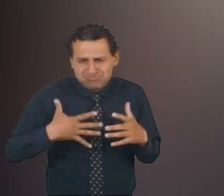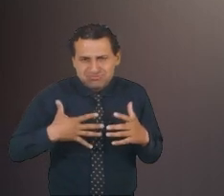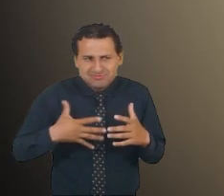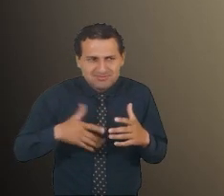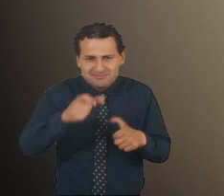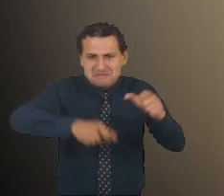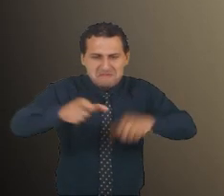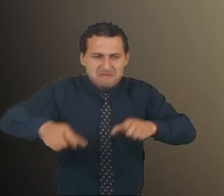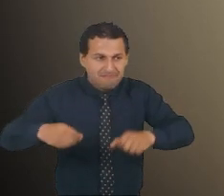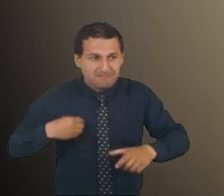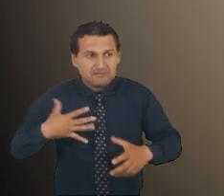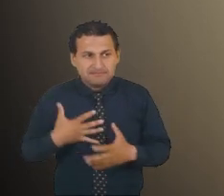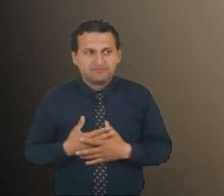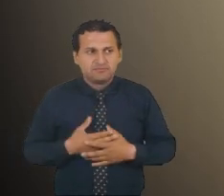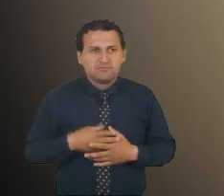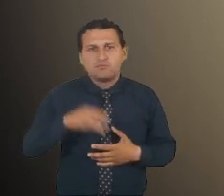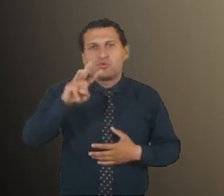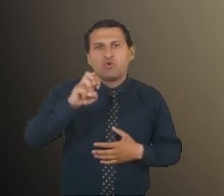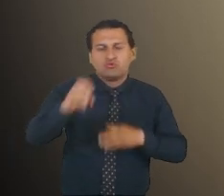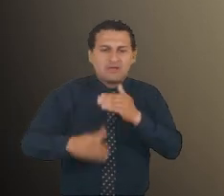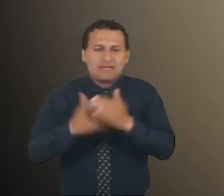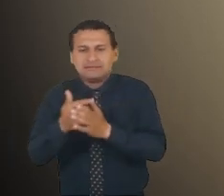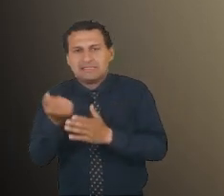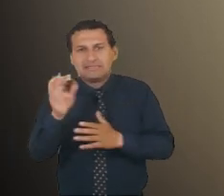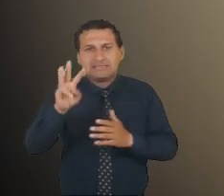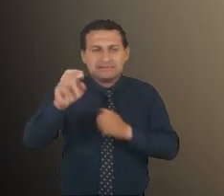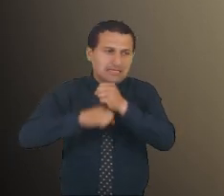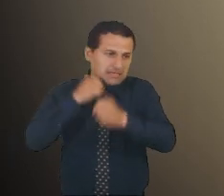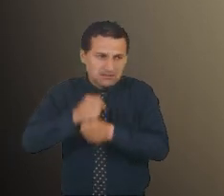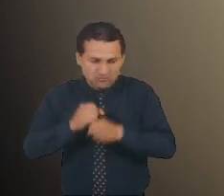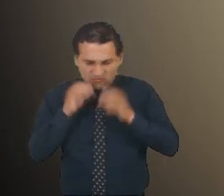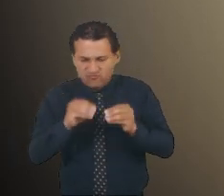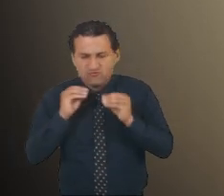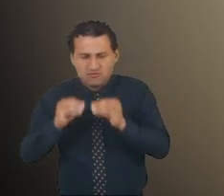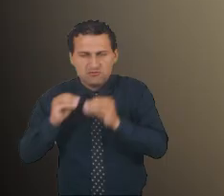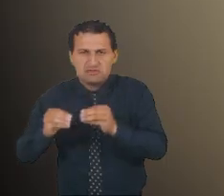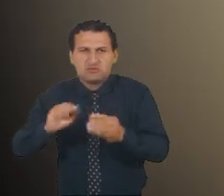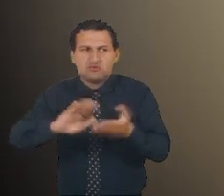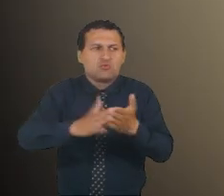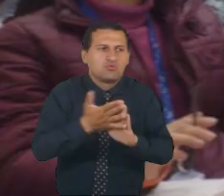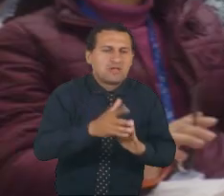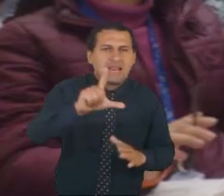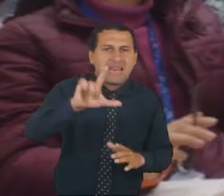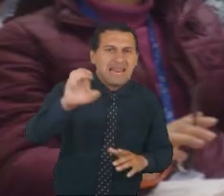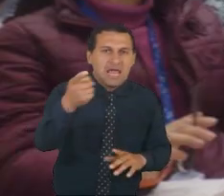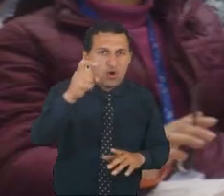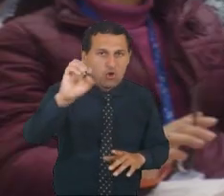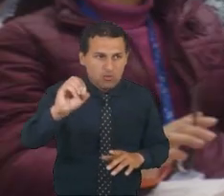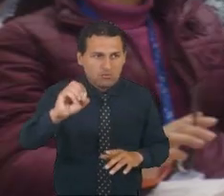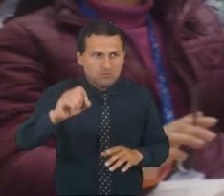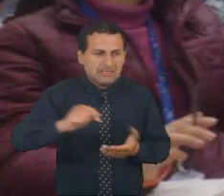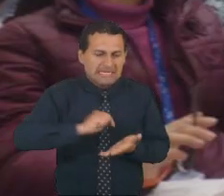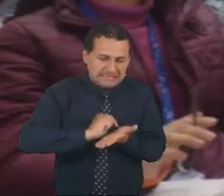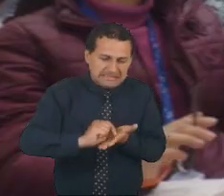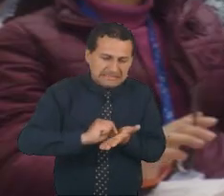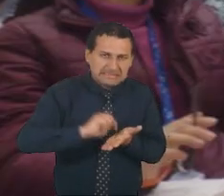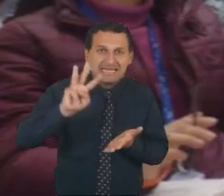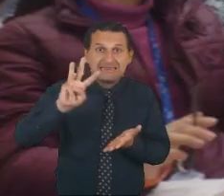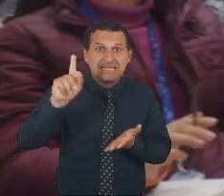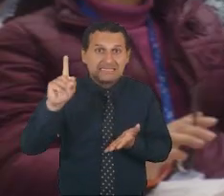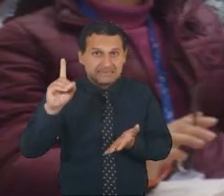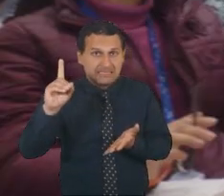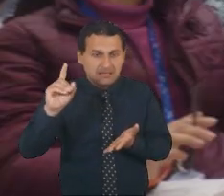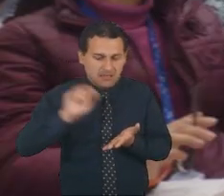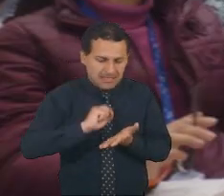personas del municipio. Además, capacitamos a niños entre los 8 y 13 años y comunidad en general en Lego,